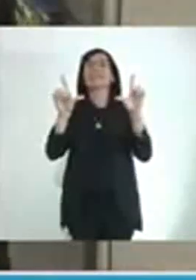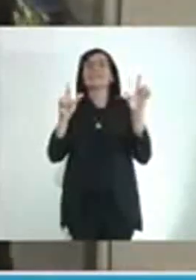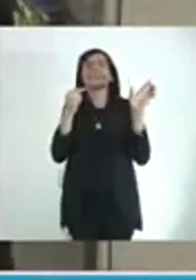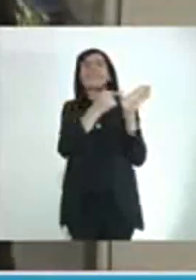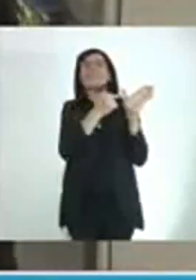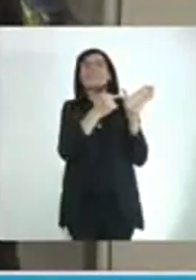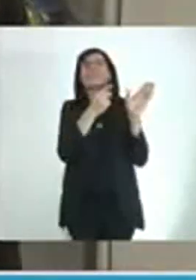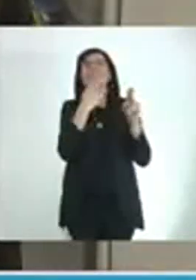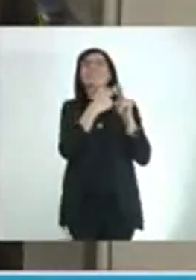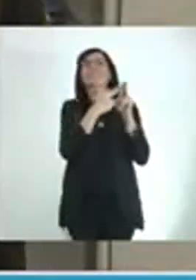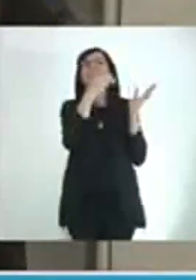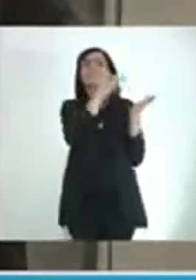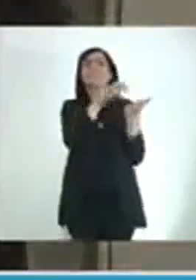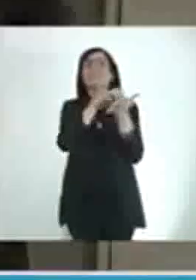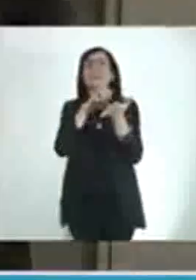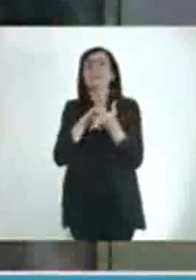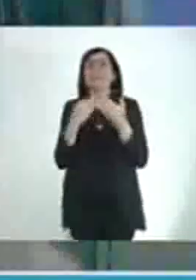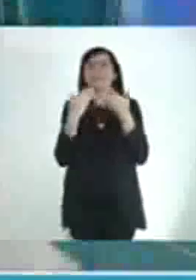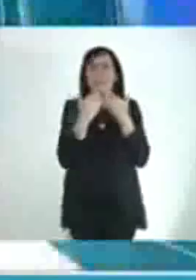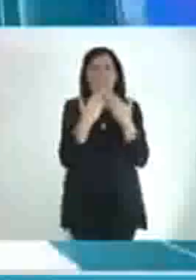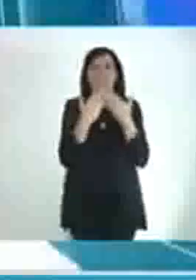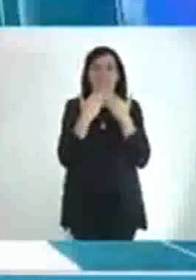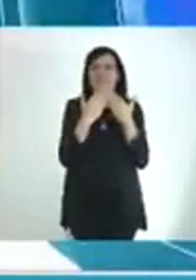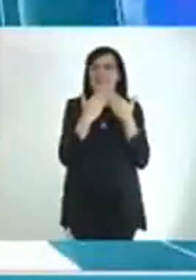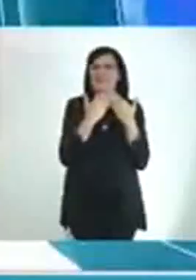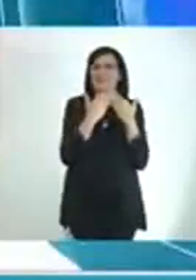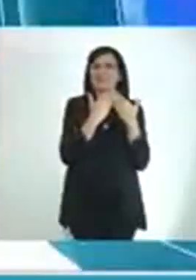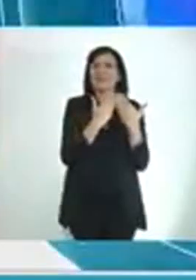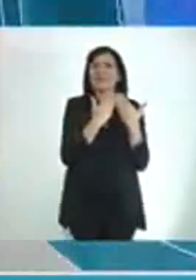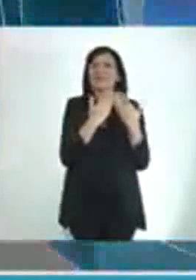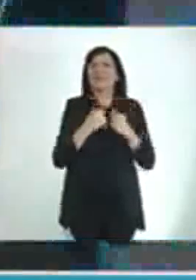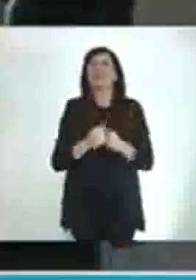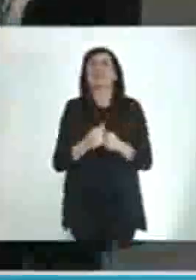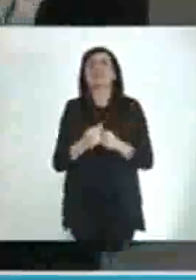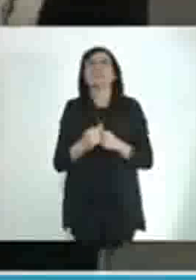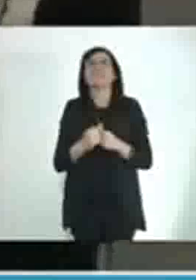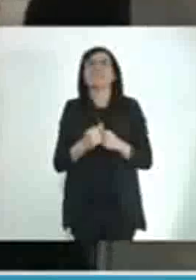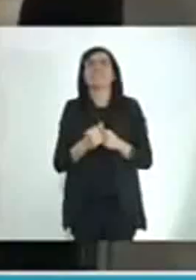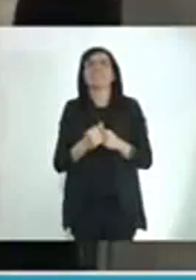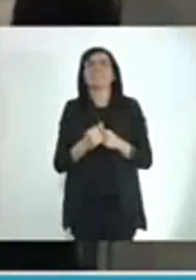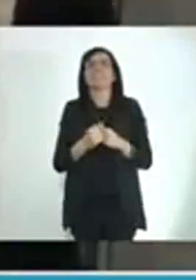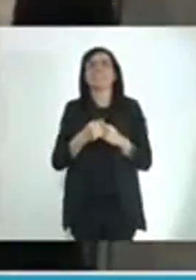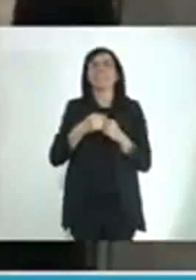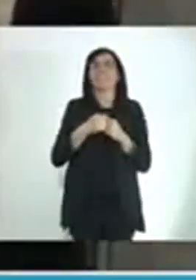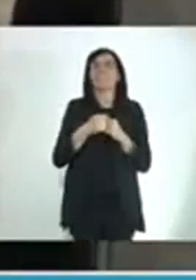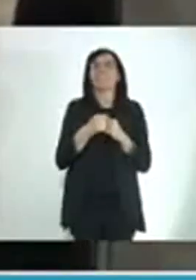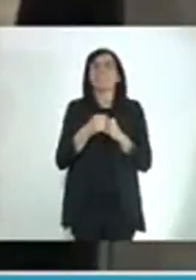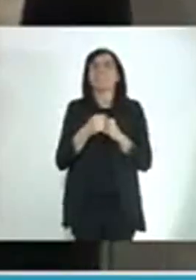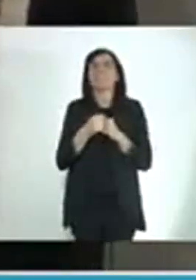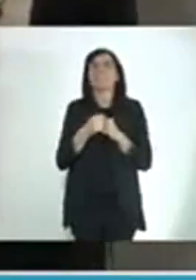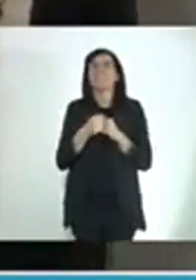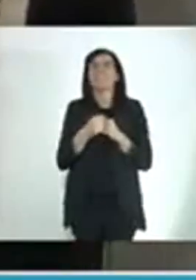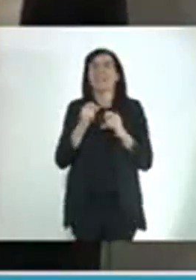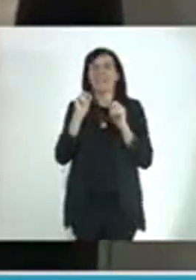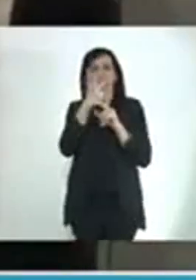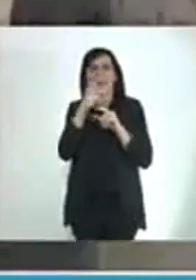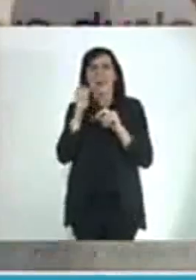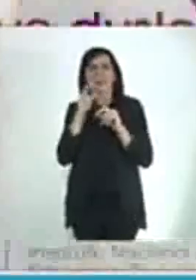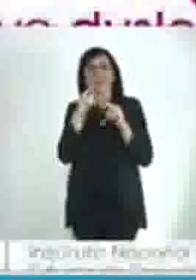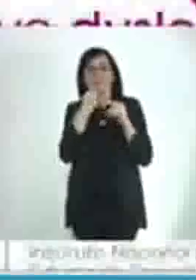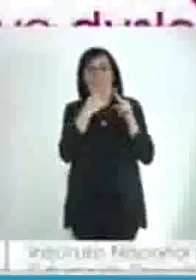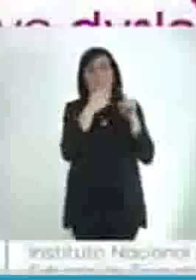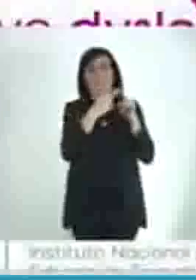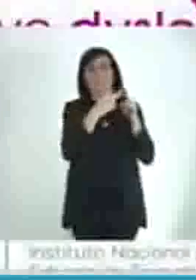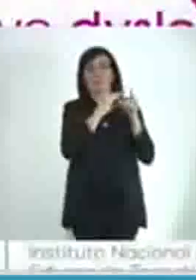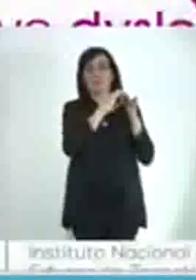para agradecerles, por supuesto, por haber sido parte también a la gente de UNESCO Center for Peace. Happy World Foundation